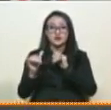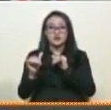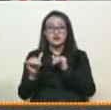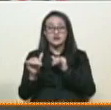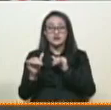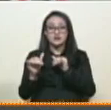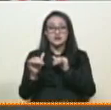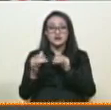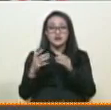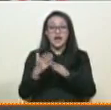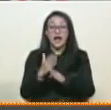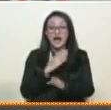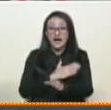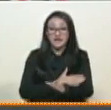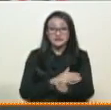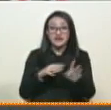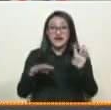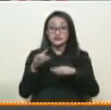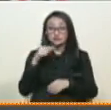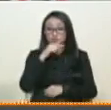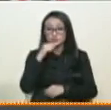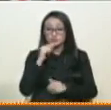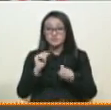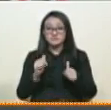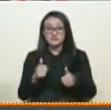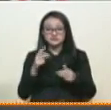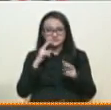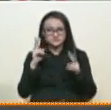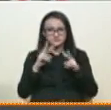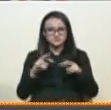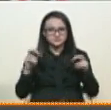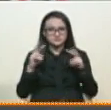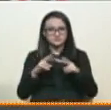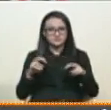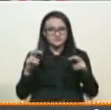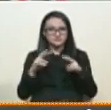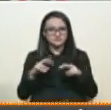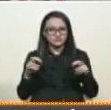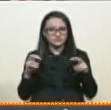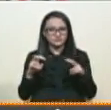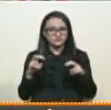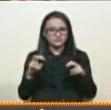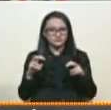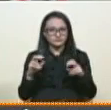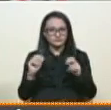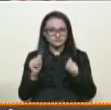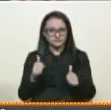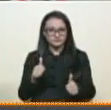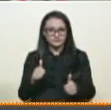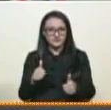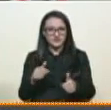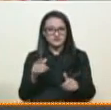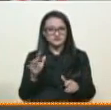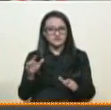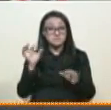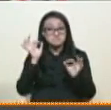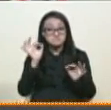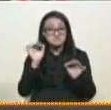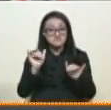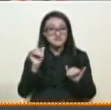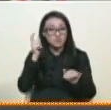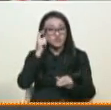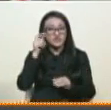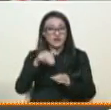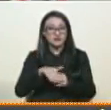del evento, por eso es el 14 de octubre. La verificación ciudadana, que como ya les dije, ocurre propiamente el día de las elecciones.